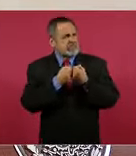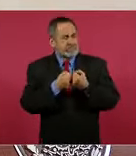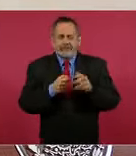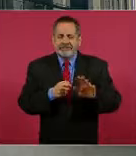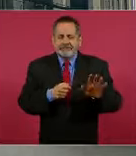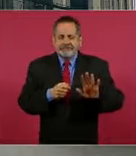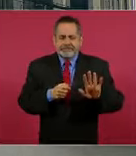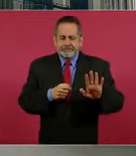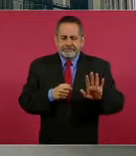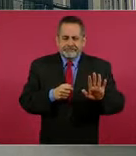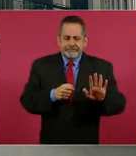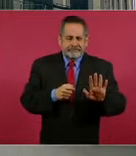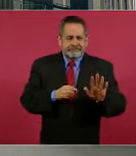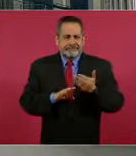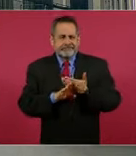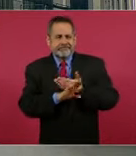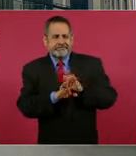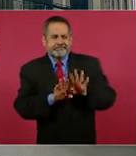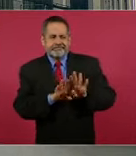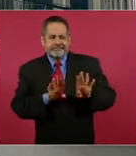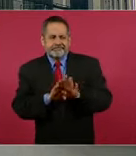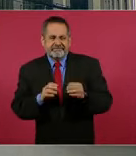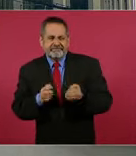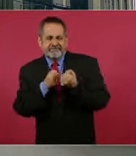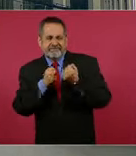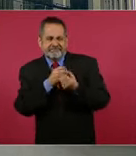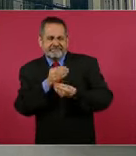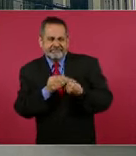evitar la confrontación.